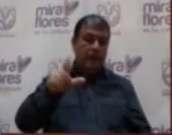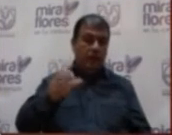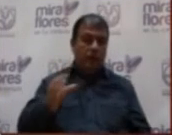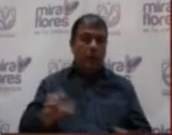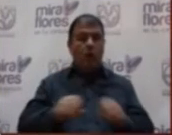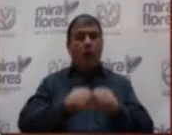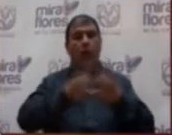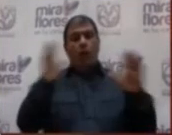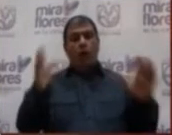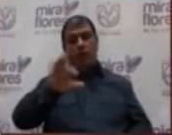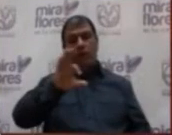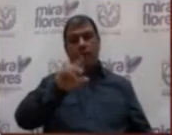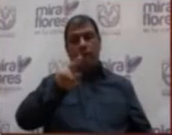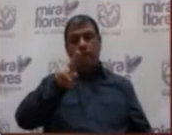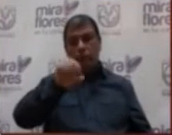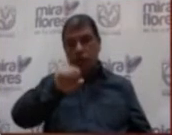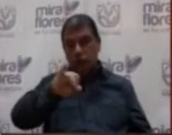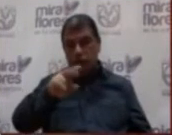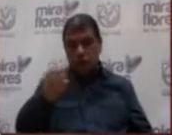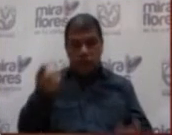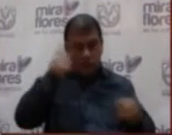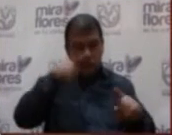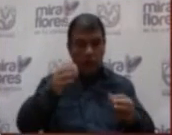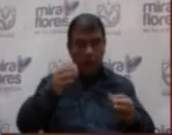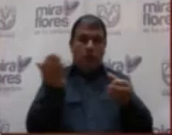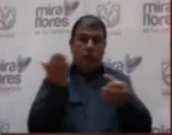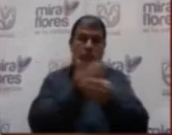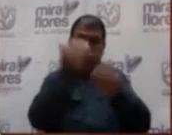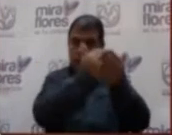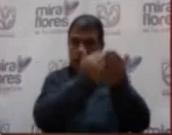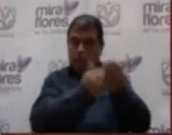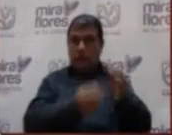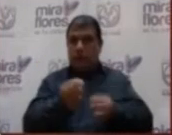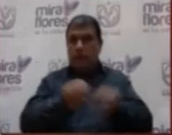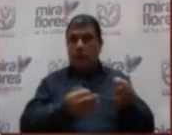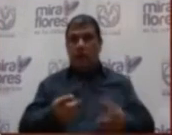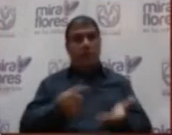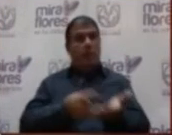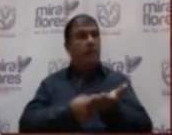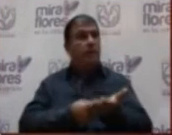de conformidad con las consideraciones expuestas en el presente acuerdo. Al debate.